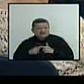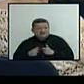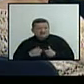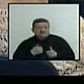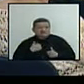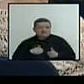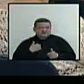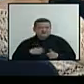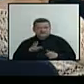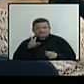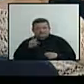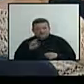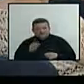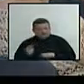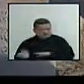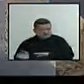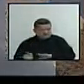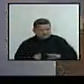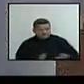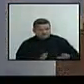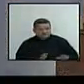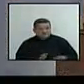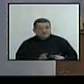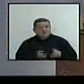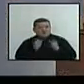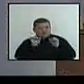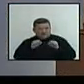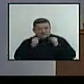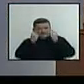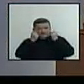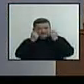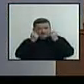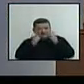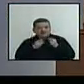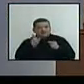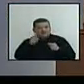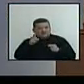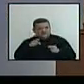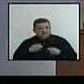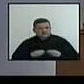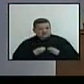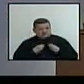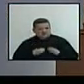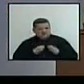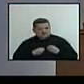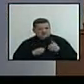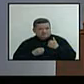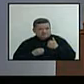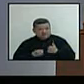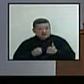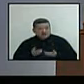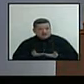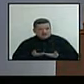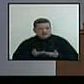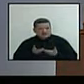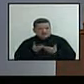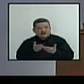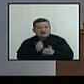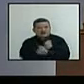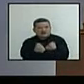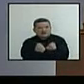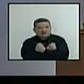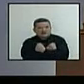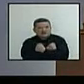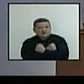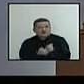sentido y sin provecho, y entender que esta existencia nuestra es para entregarla en el amor,